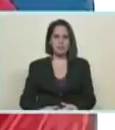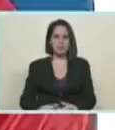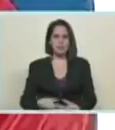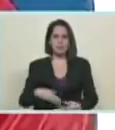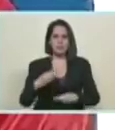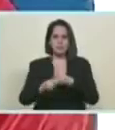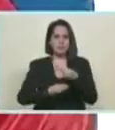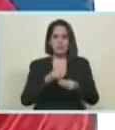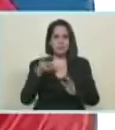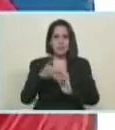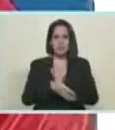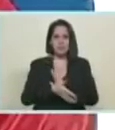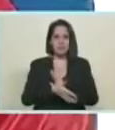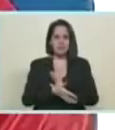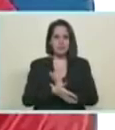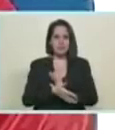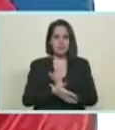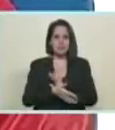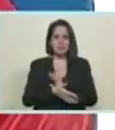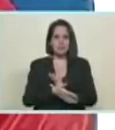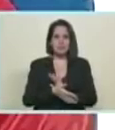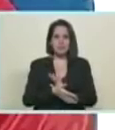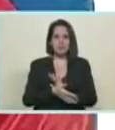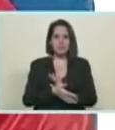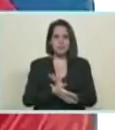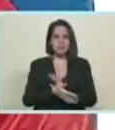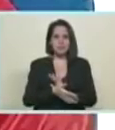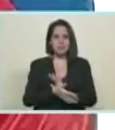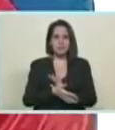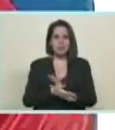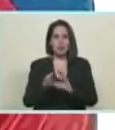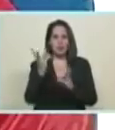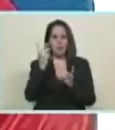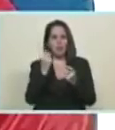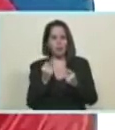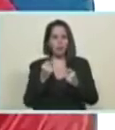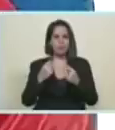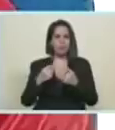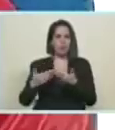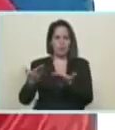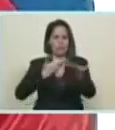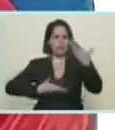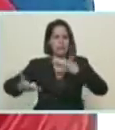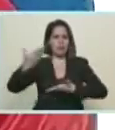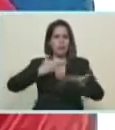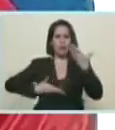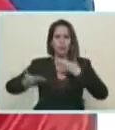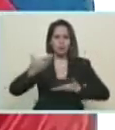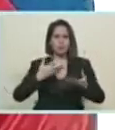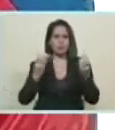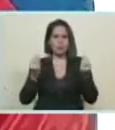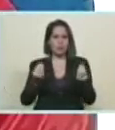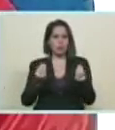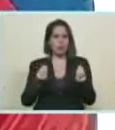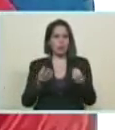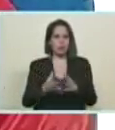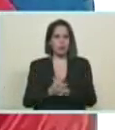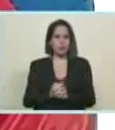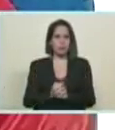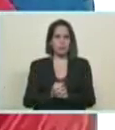¿Cuántos intereses había? ¿Cuántos negocios? ¿Cuántas mafias había?